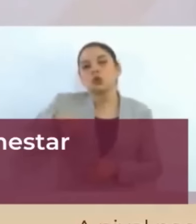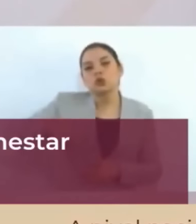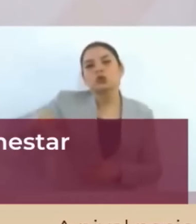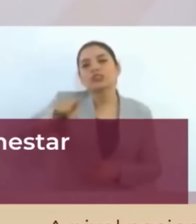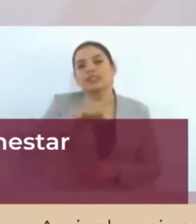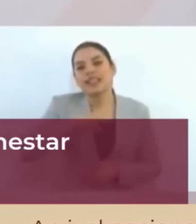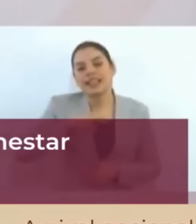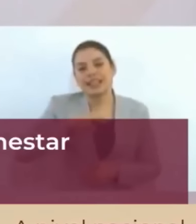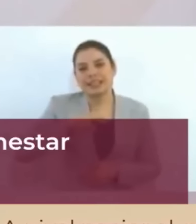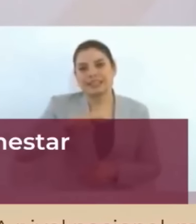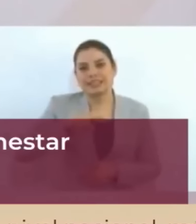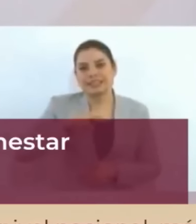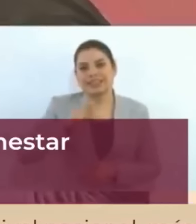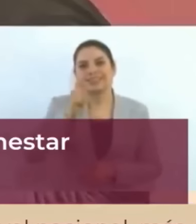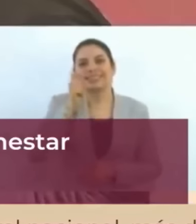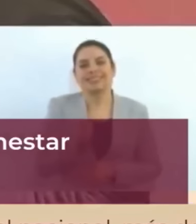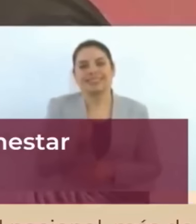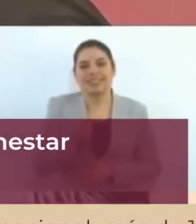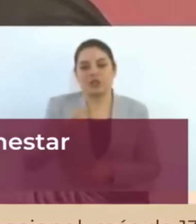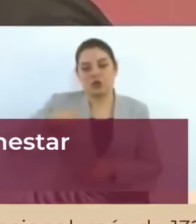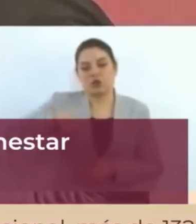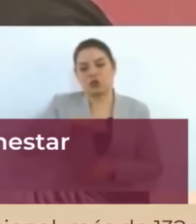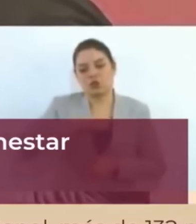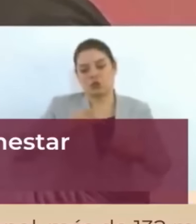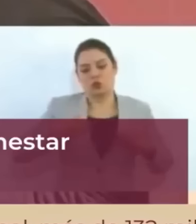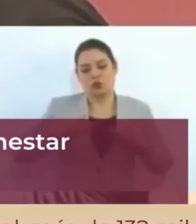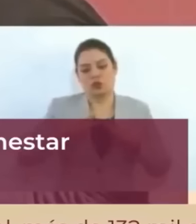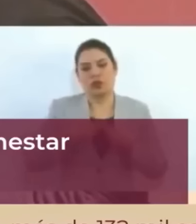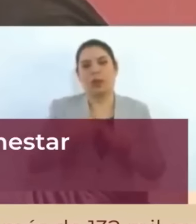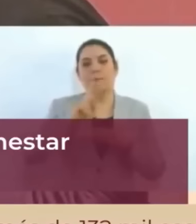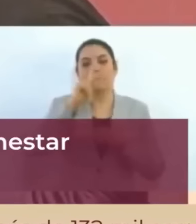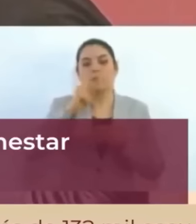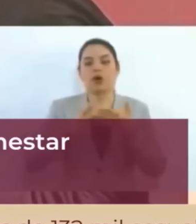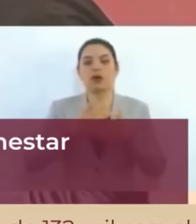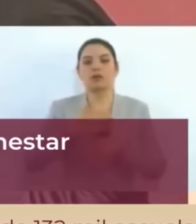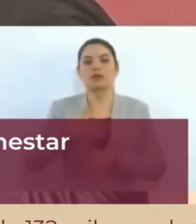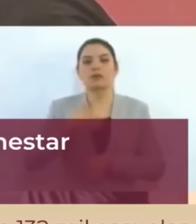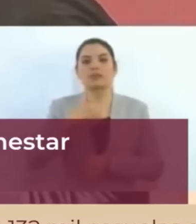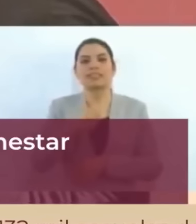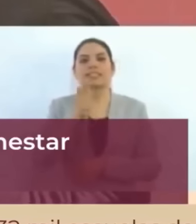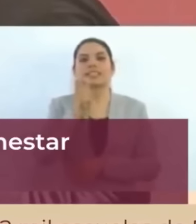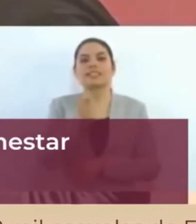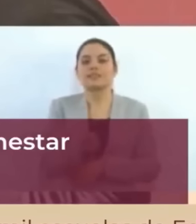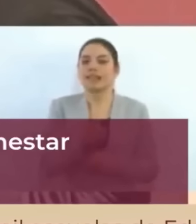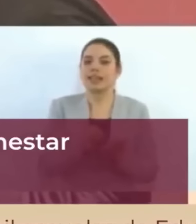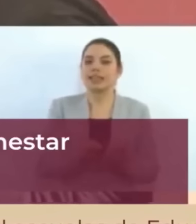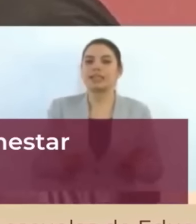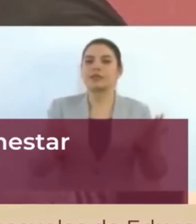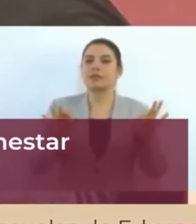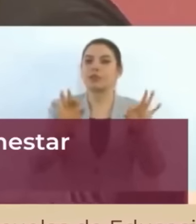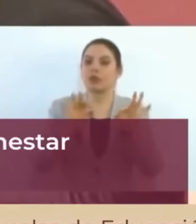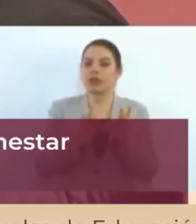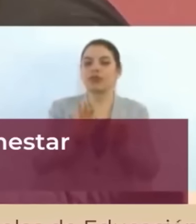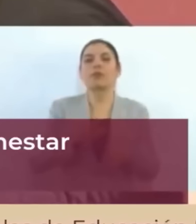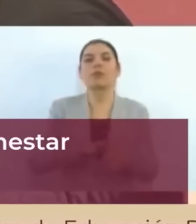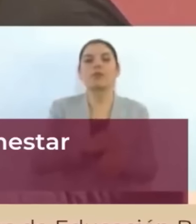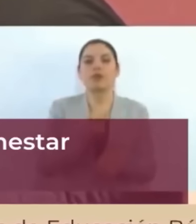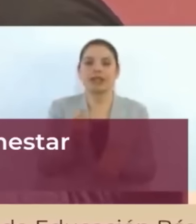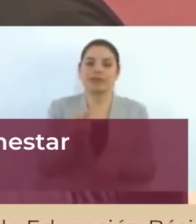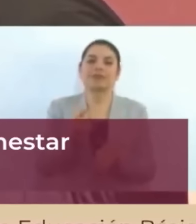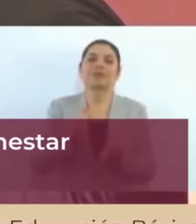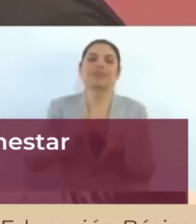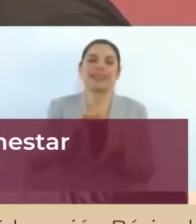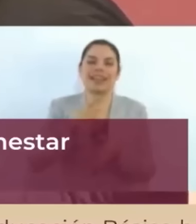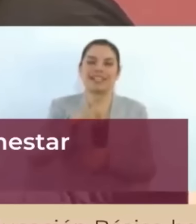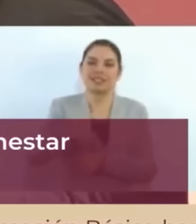Durante la gira de trabajo que encabezó el presidente Andrés Manuel López Obrador, se informaron los avances de los programas del bienestar, como La Escuela es Nuestra y